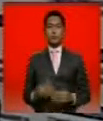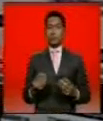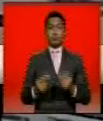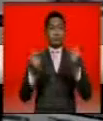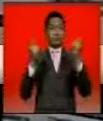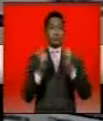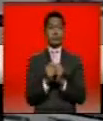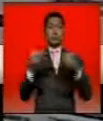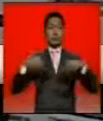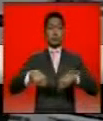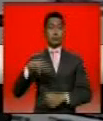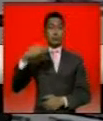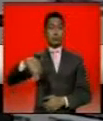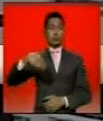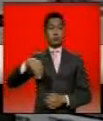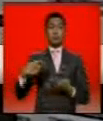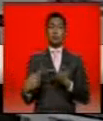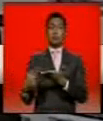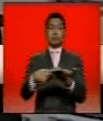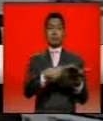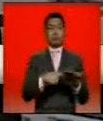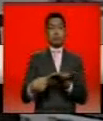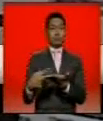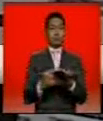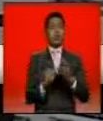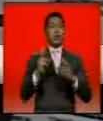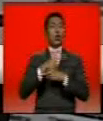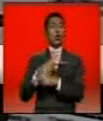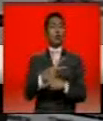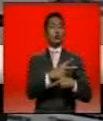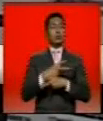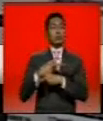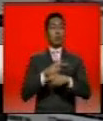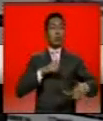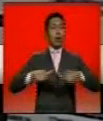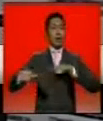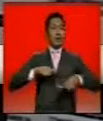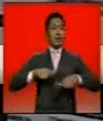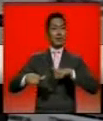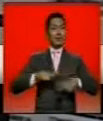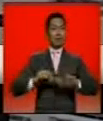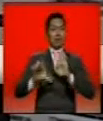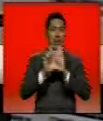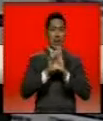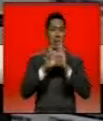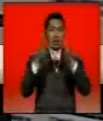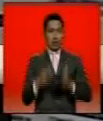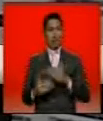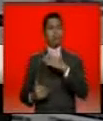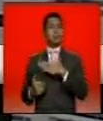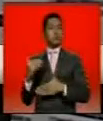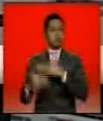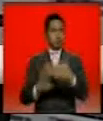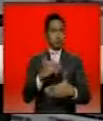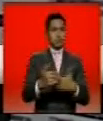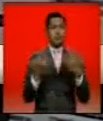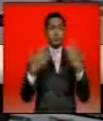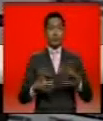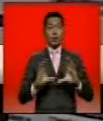Inmediatamente este miércoles se reunirá el Consejo Administrativo de la Legislatura para darle trámite. Ya se ha adelantado que la comisión